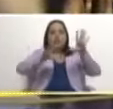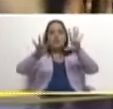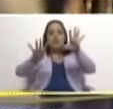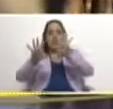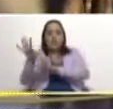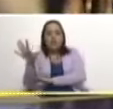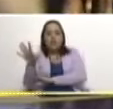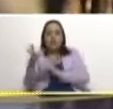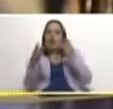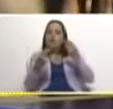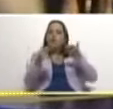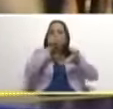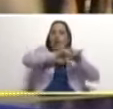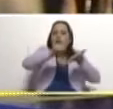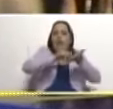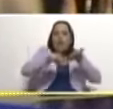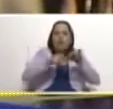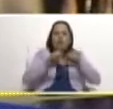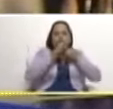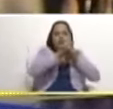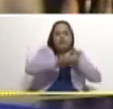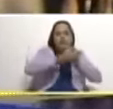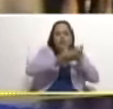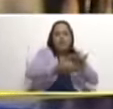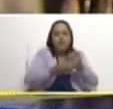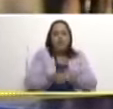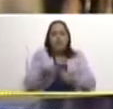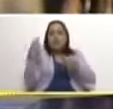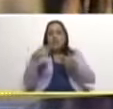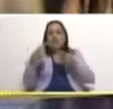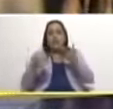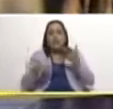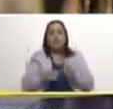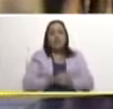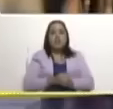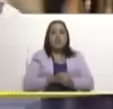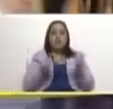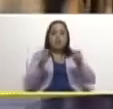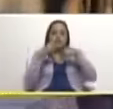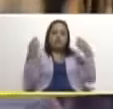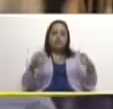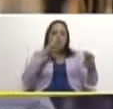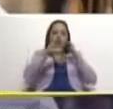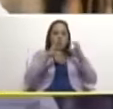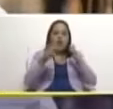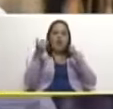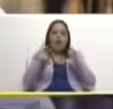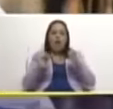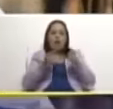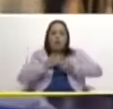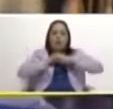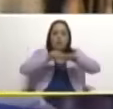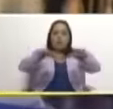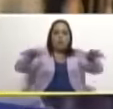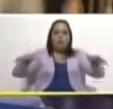ampliamente descrito en las distintas piezas comunicacionales que están circulando por medios y